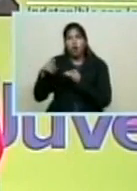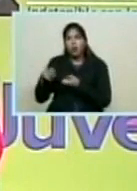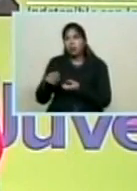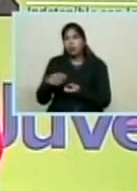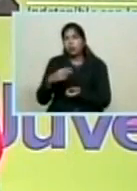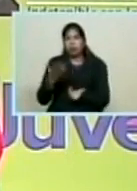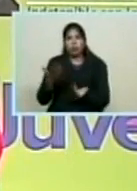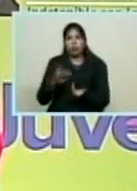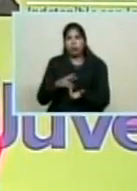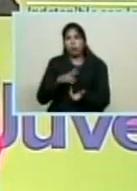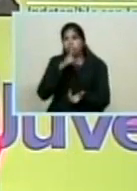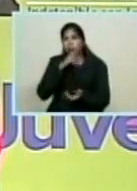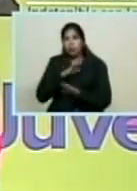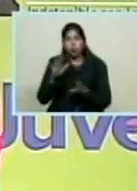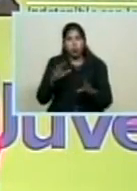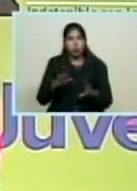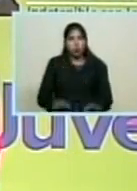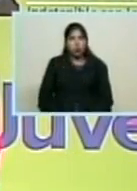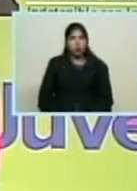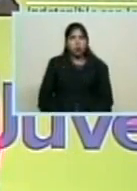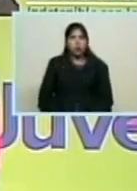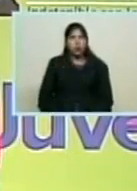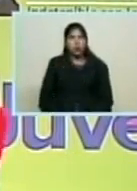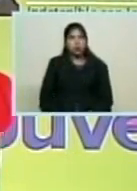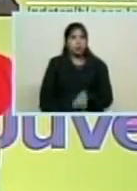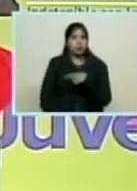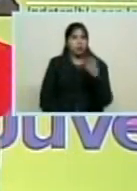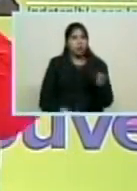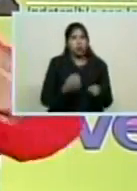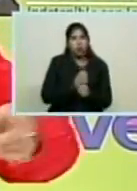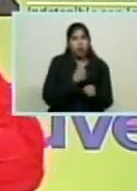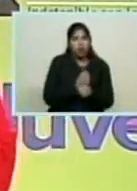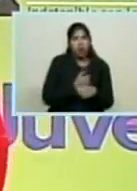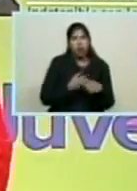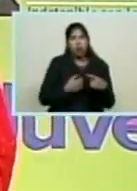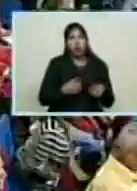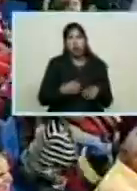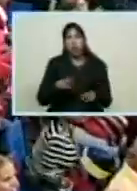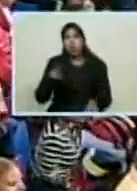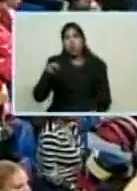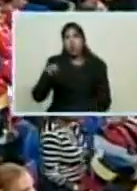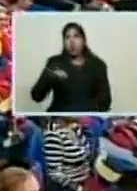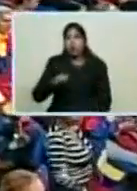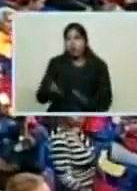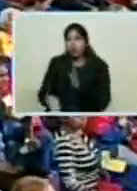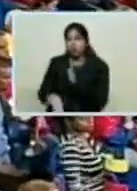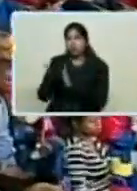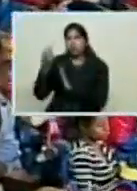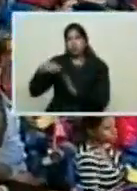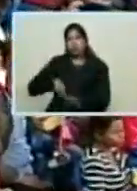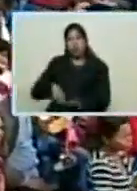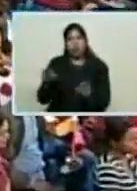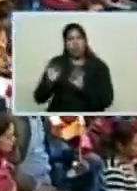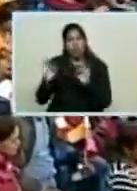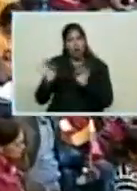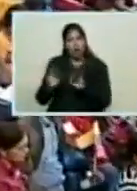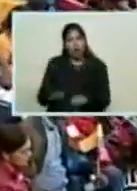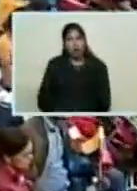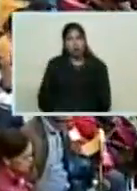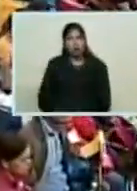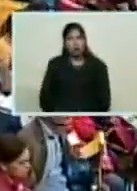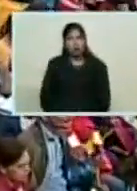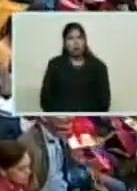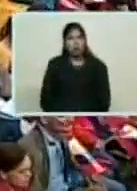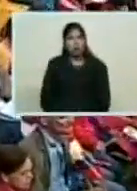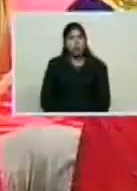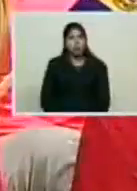con salarios absolutamente de hambre y no se los aumentaban nunca, sin contrato colectivo, lo dije, ¿verdad?